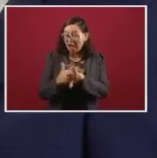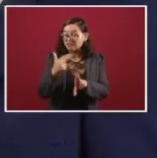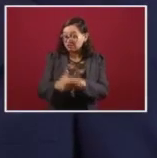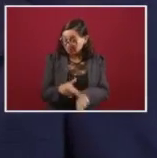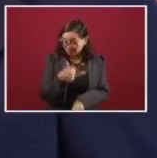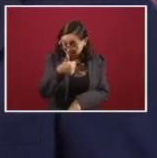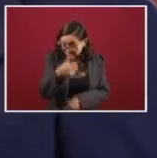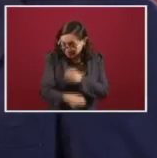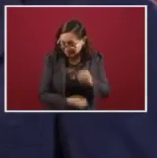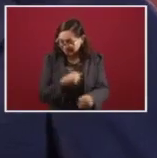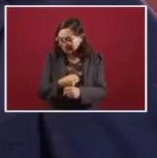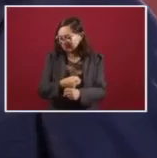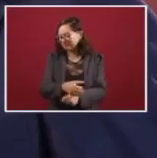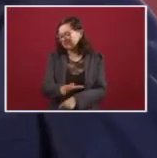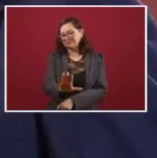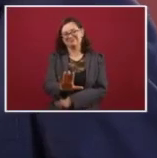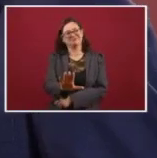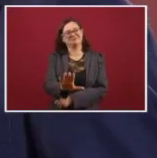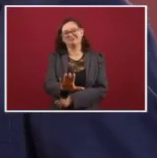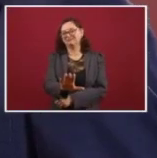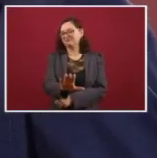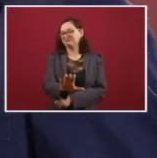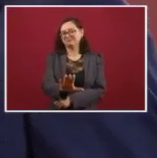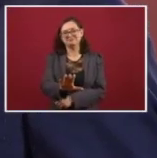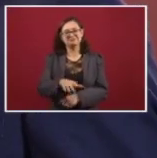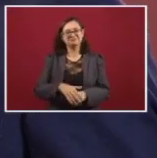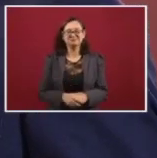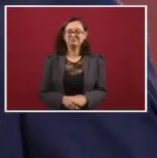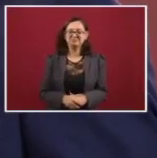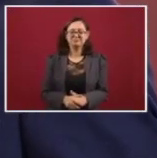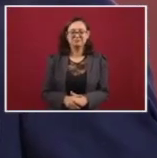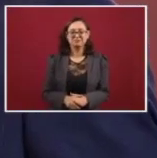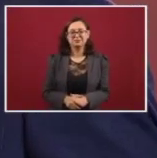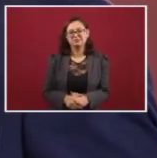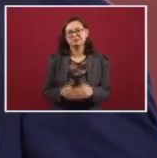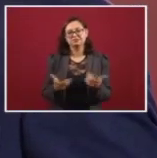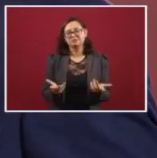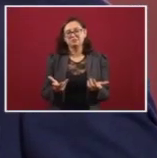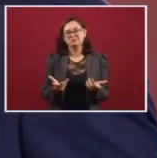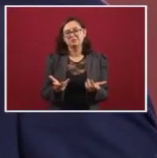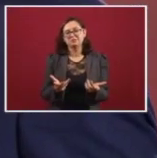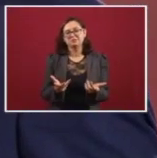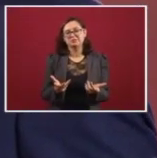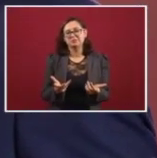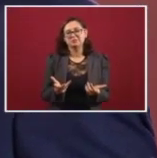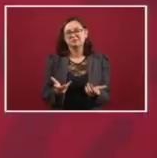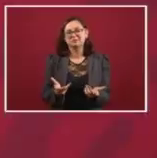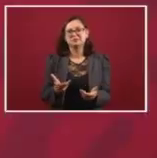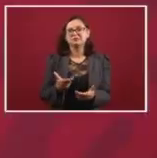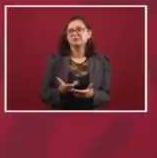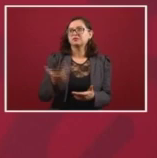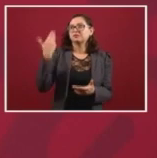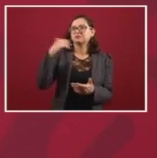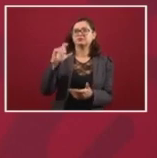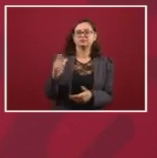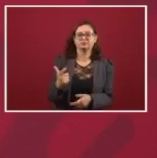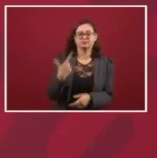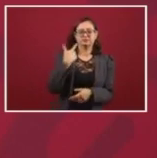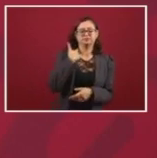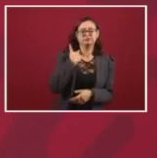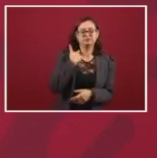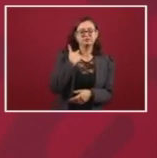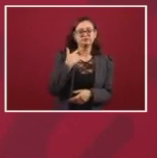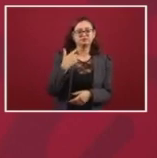Yo no voy a terminar a finales de noviembre como terminaban los otros presidentes del